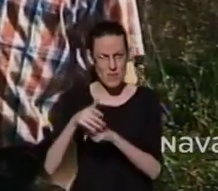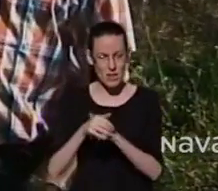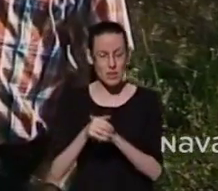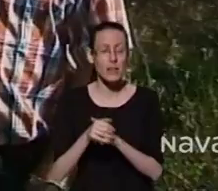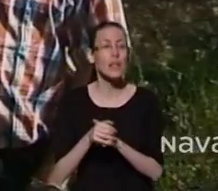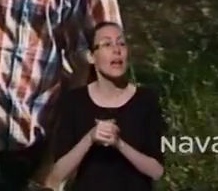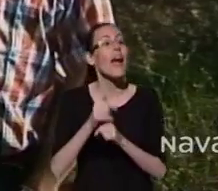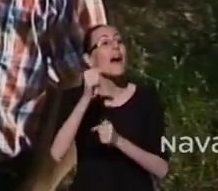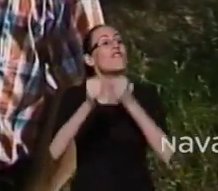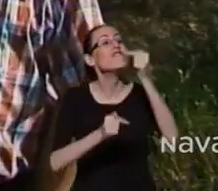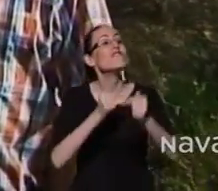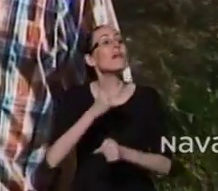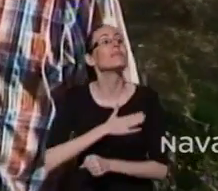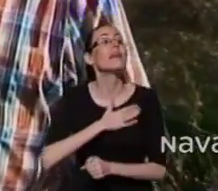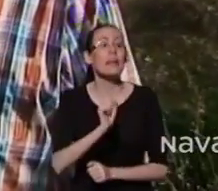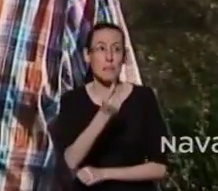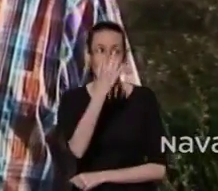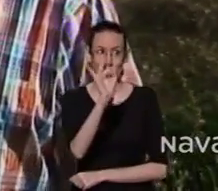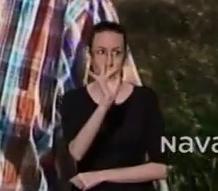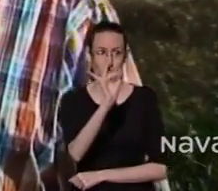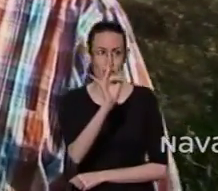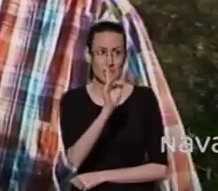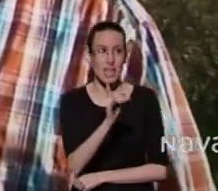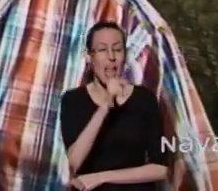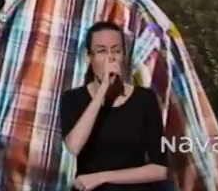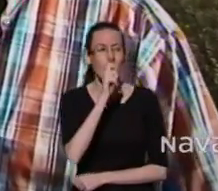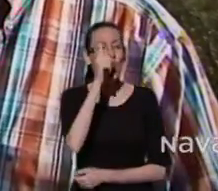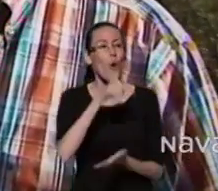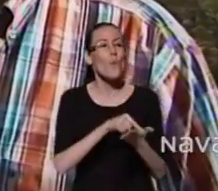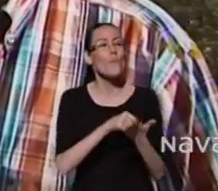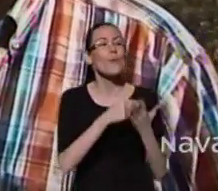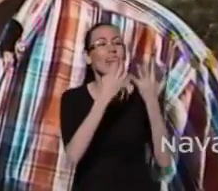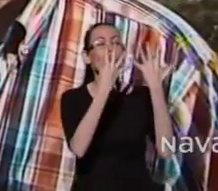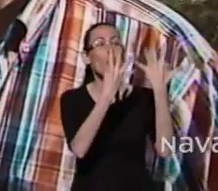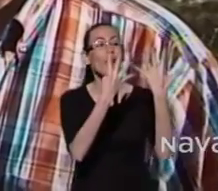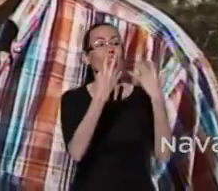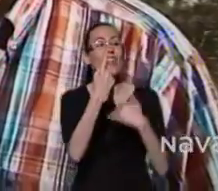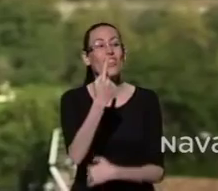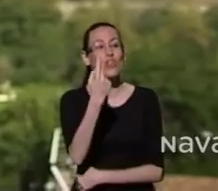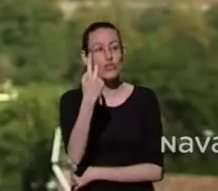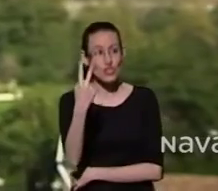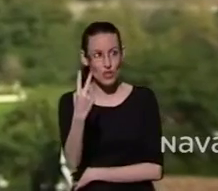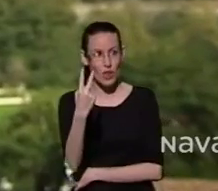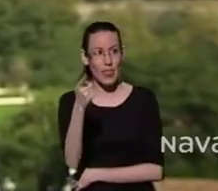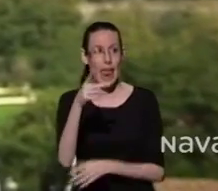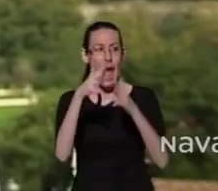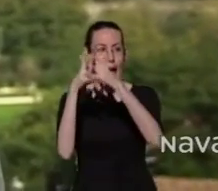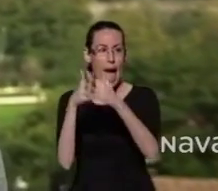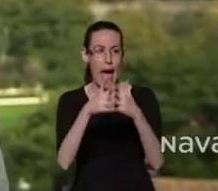Sí, en 1912, cuando tenía 18 años, se fue. América. Él